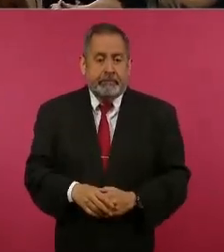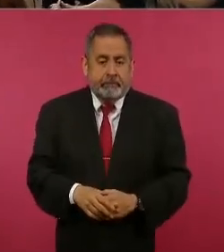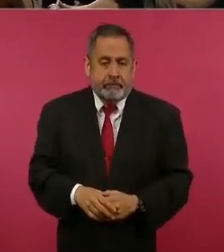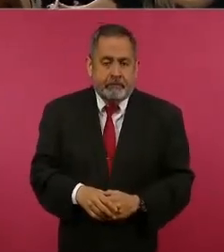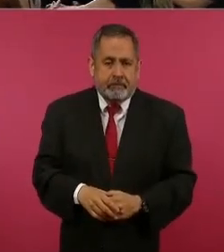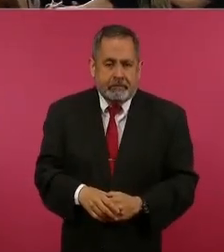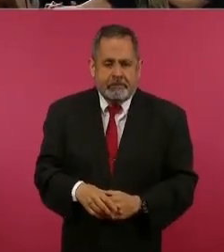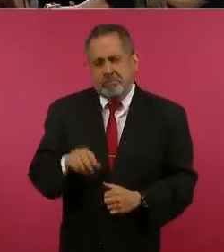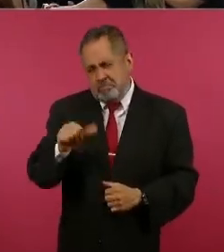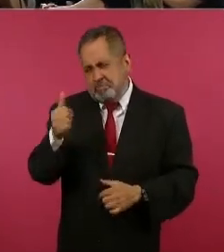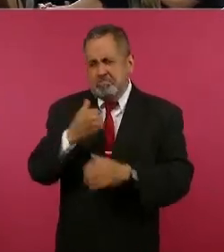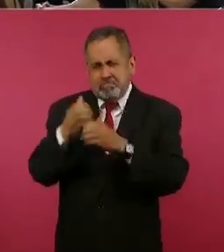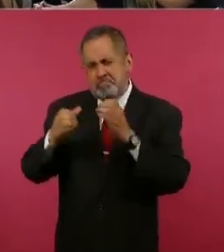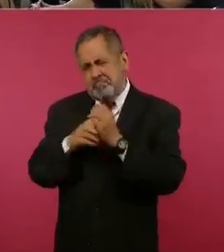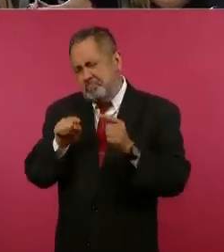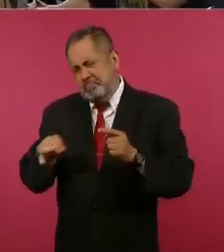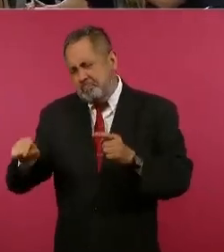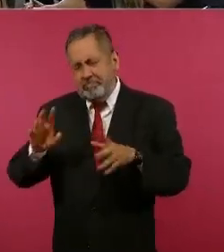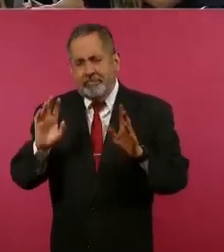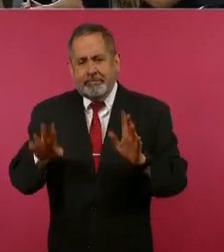con otras rutinas,